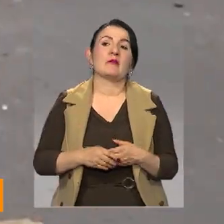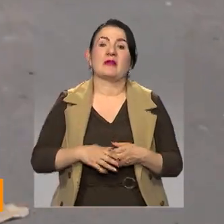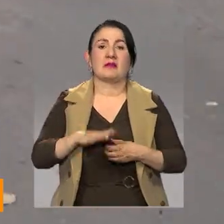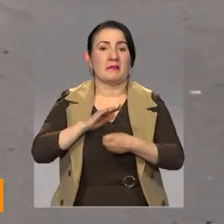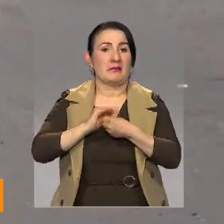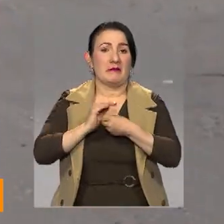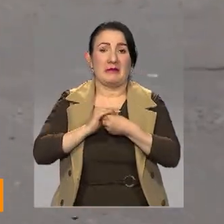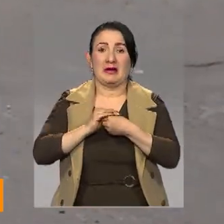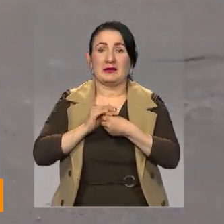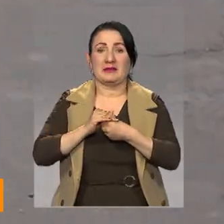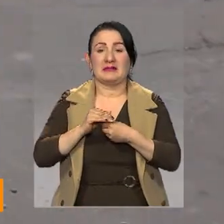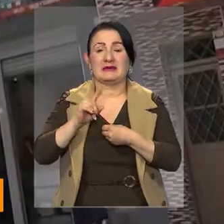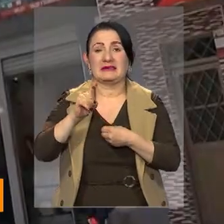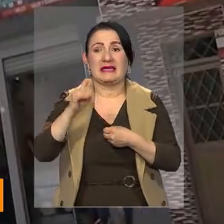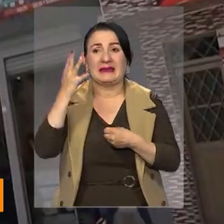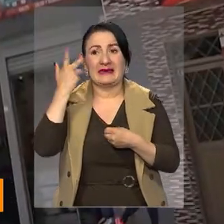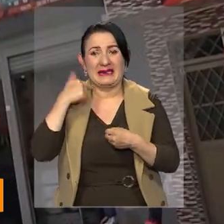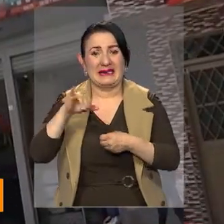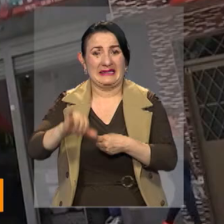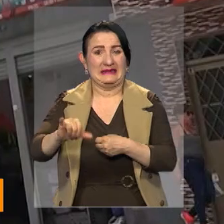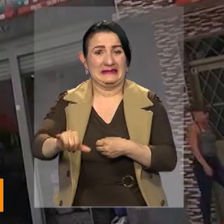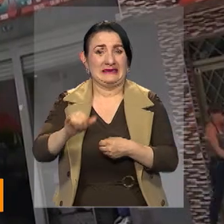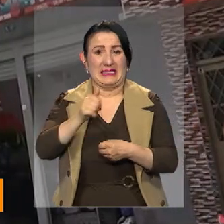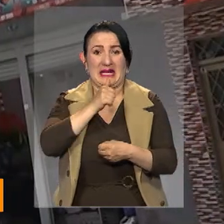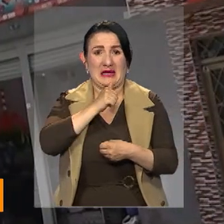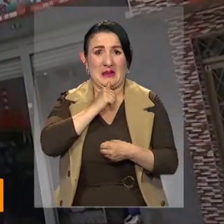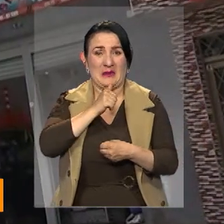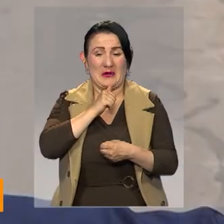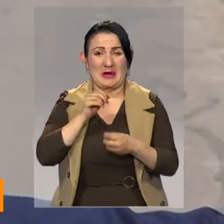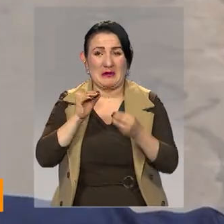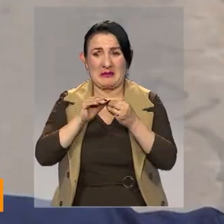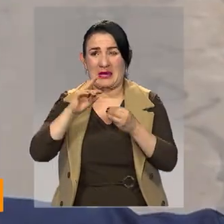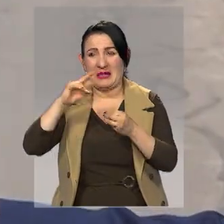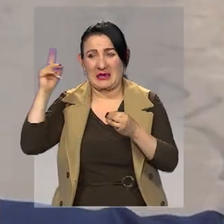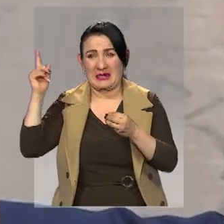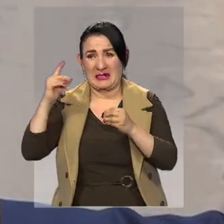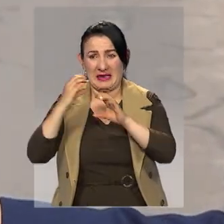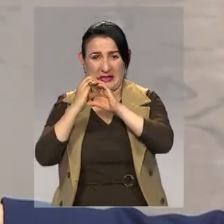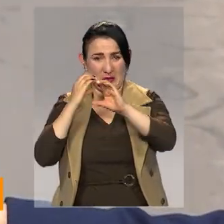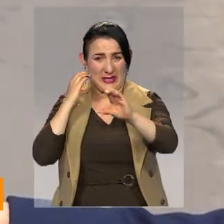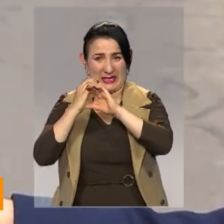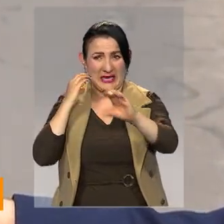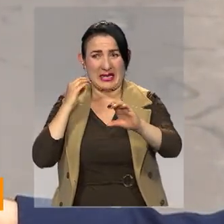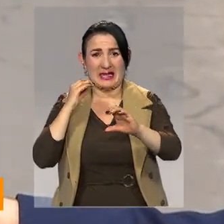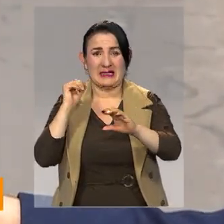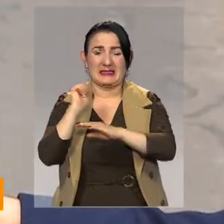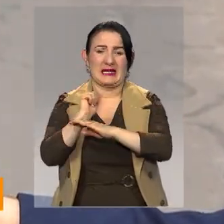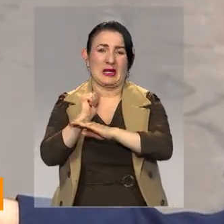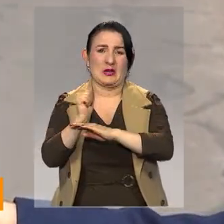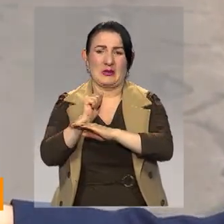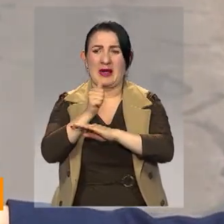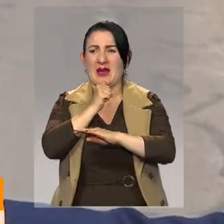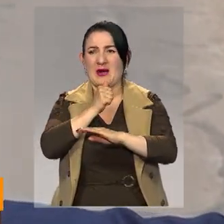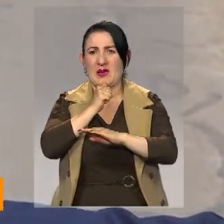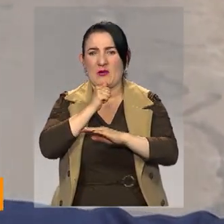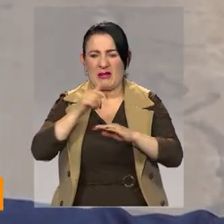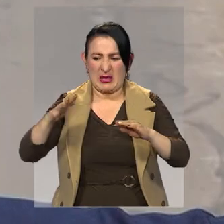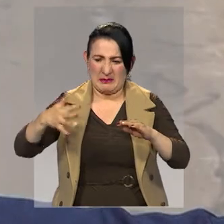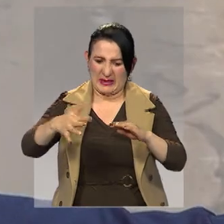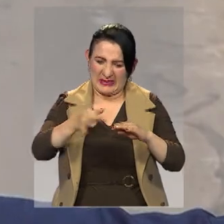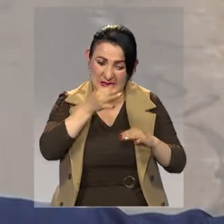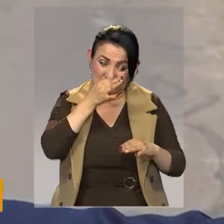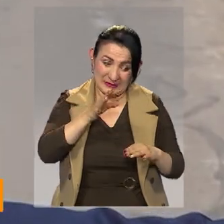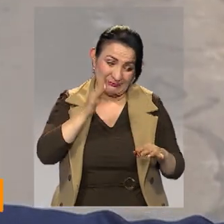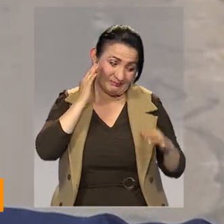baño ya 6 días y eso ahí sin agua, y más encima trajeron agua de los carro tanque y el agua estaba amarilla,